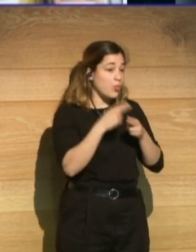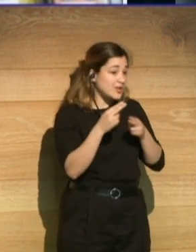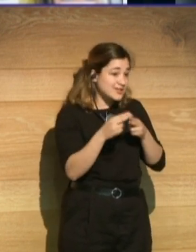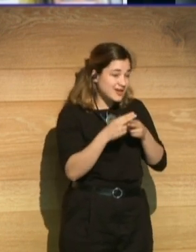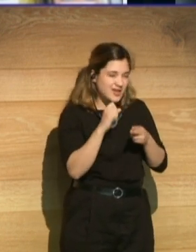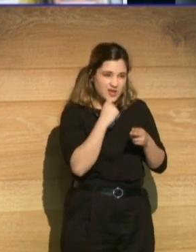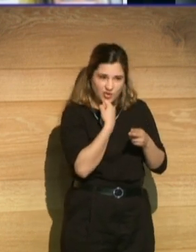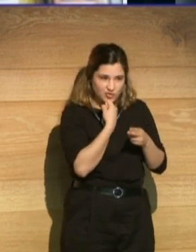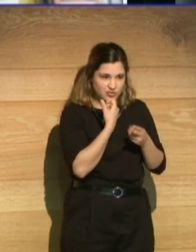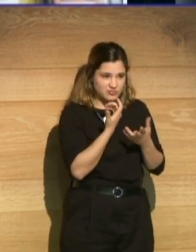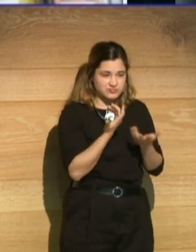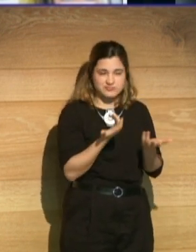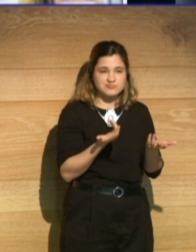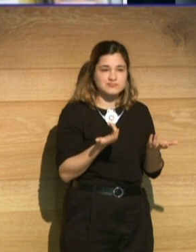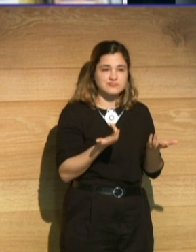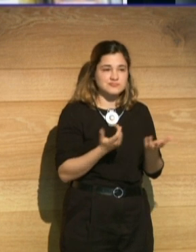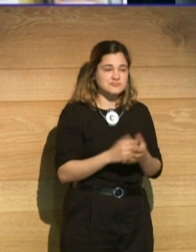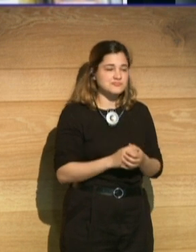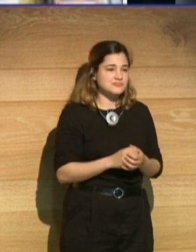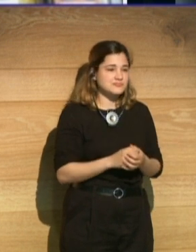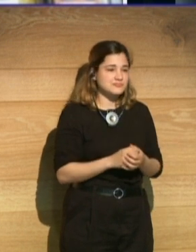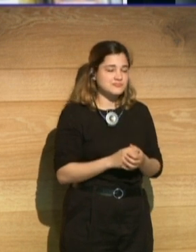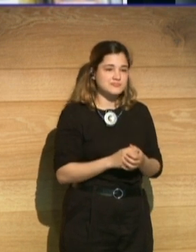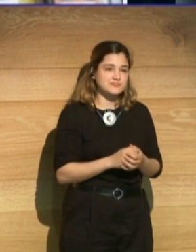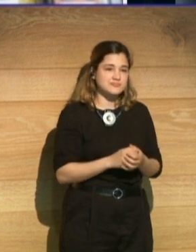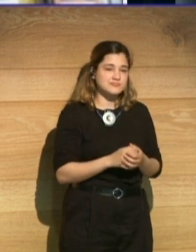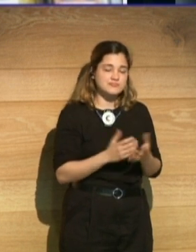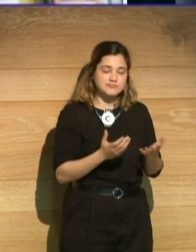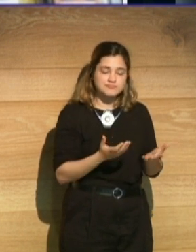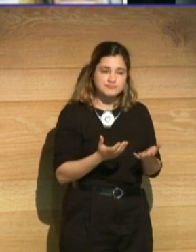del odio, en el sentido de que pone